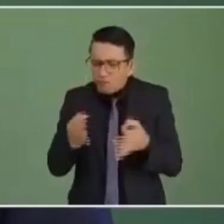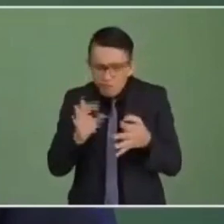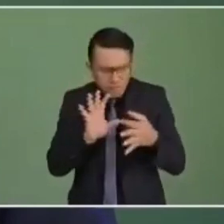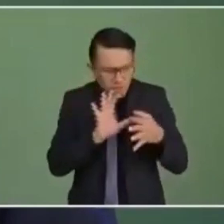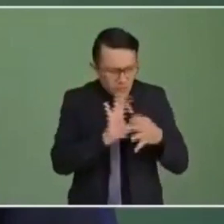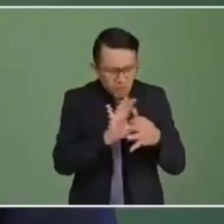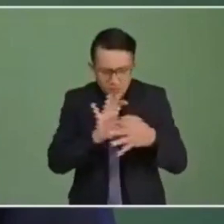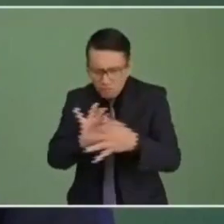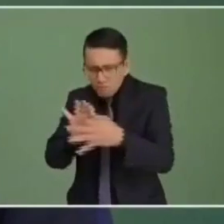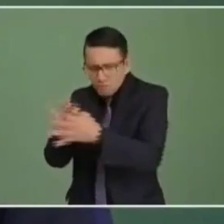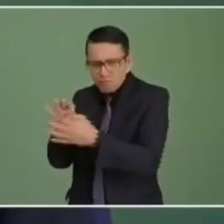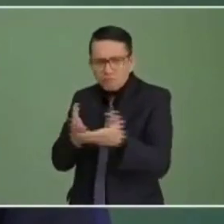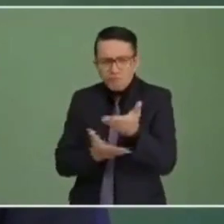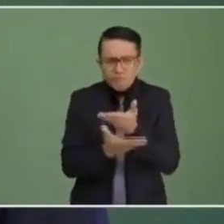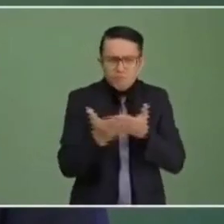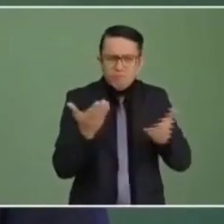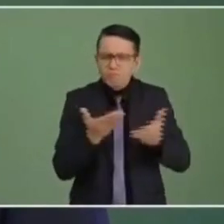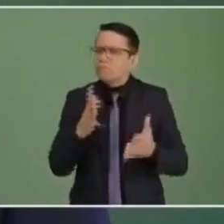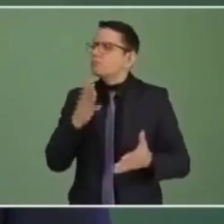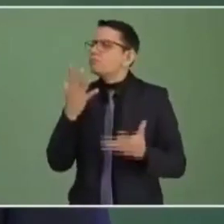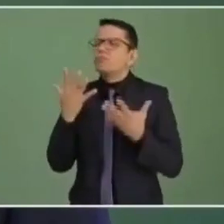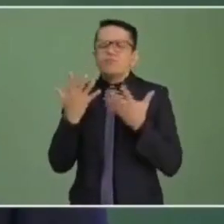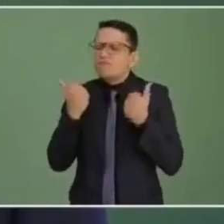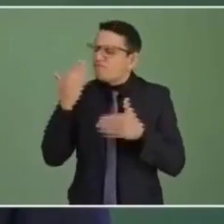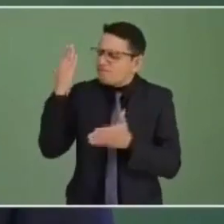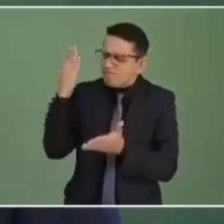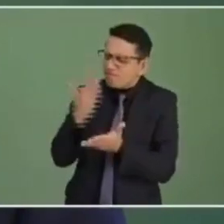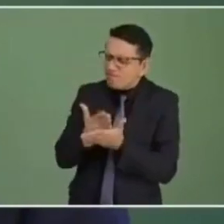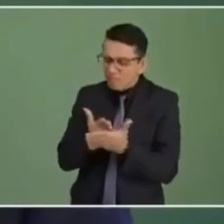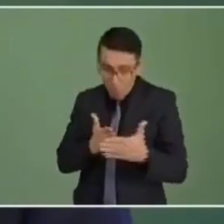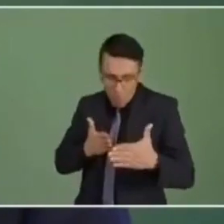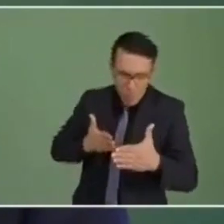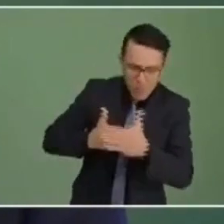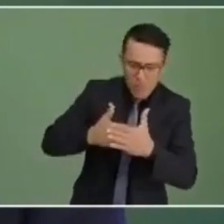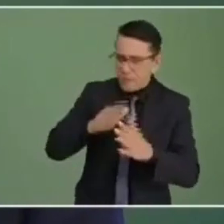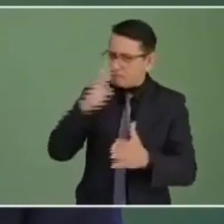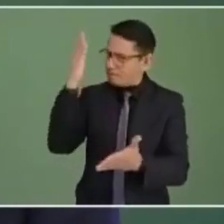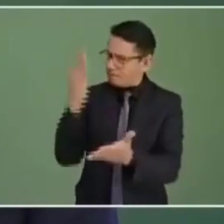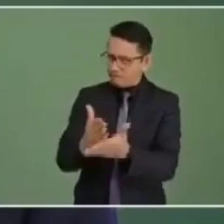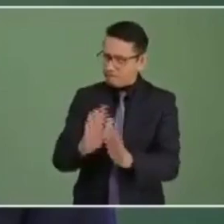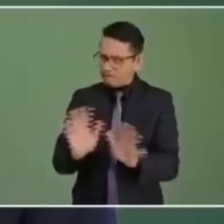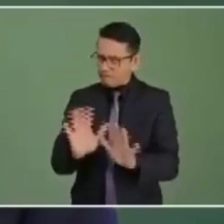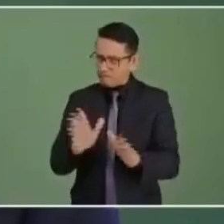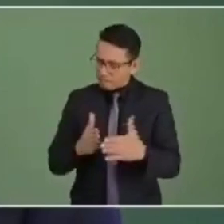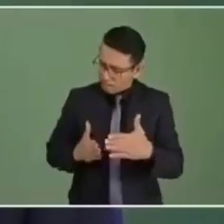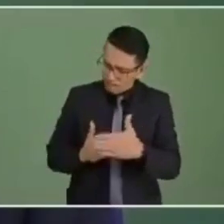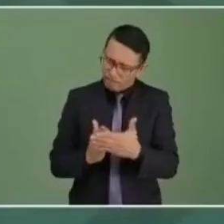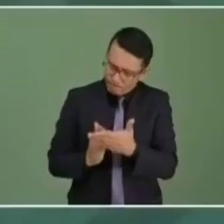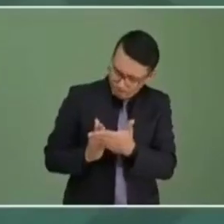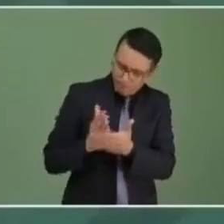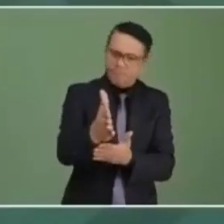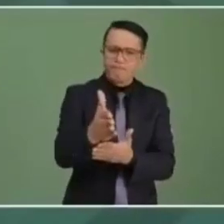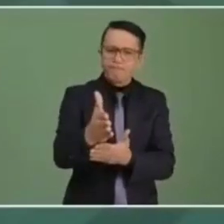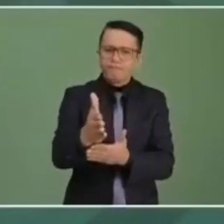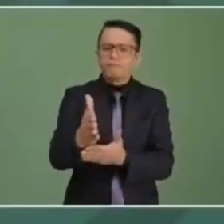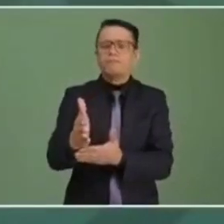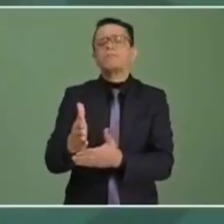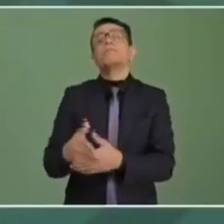vinculatorias y que no haya obstáculos, que no haya trabas, sino